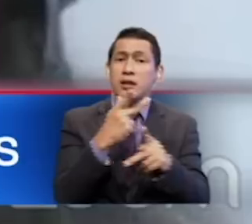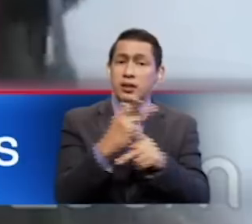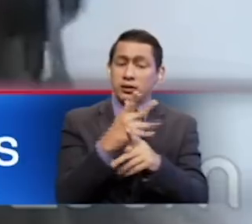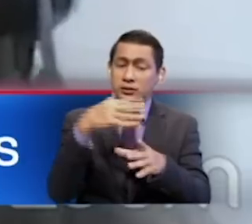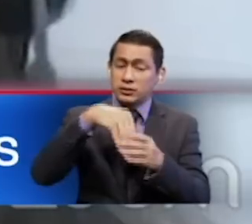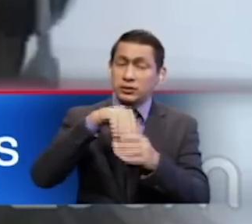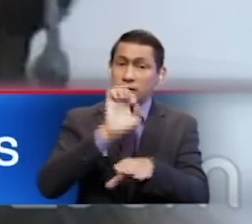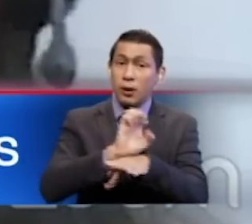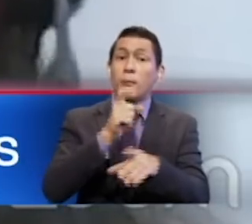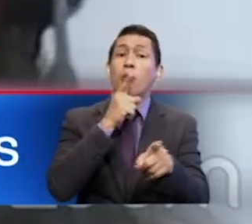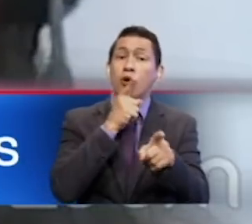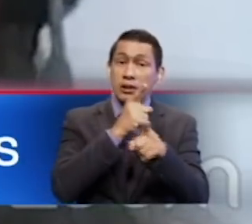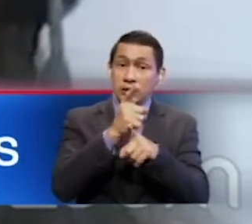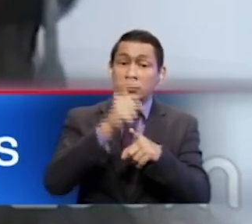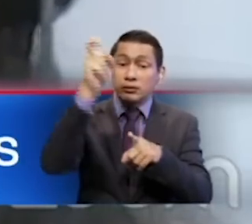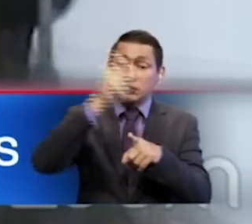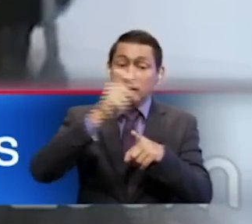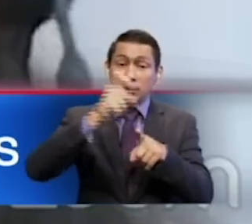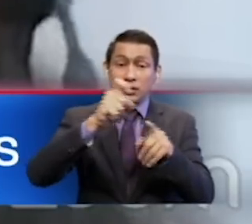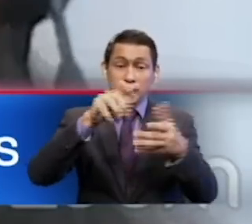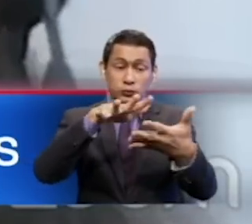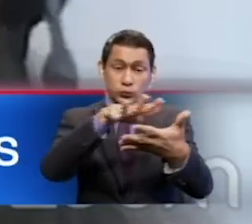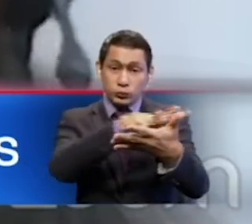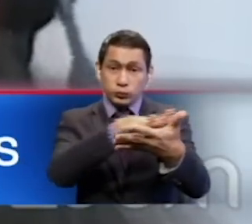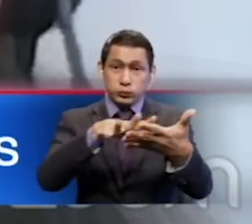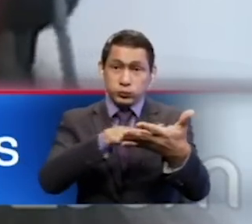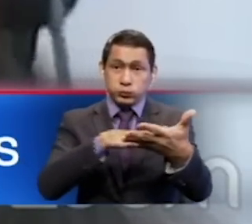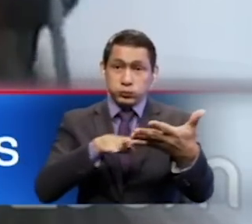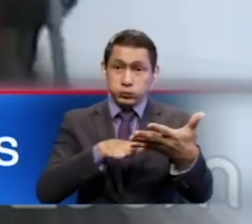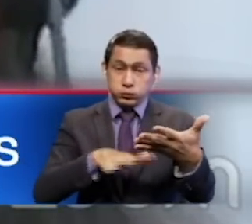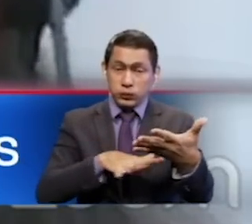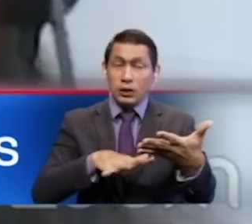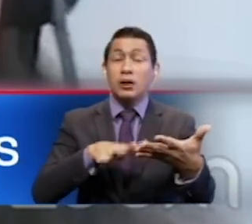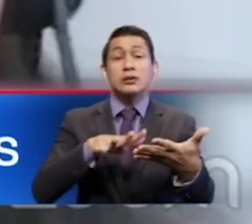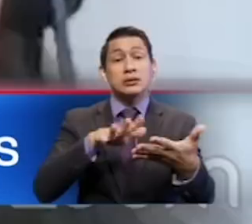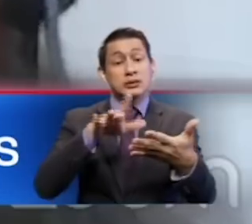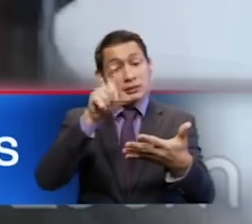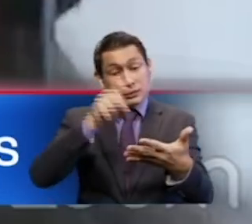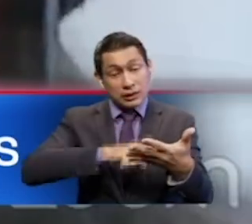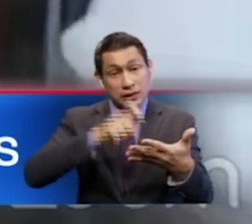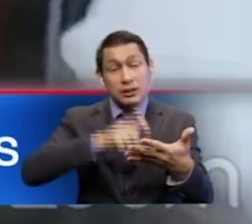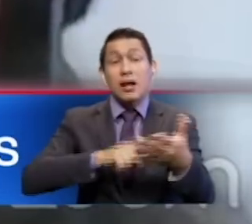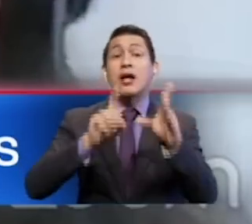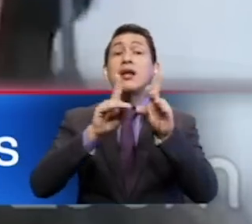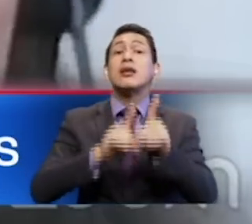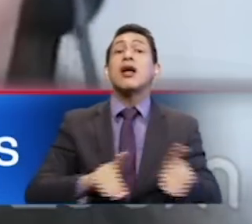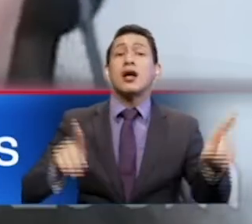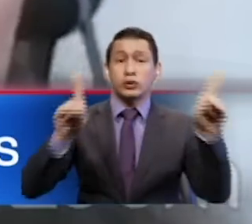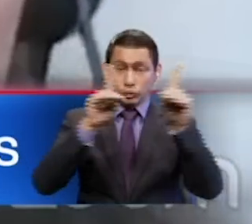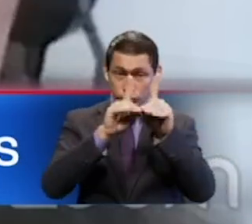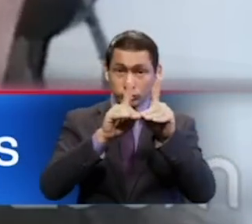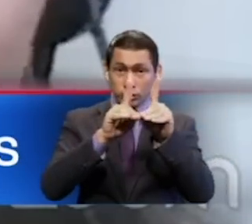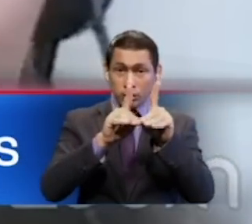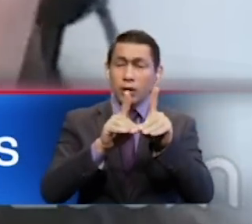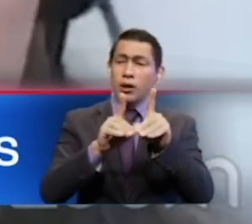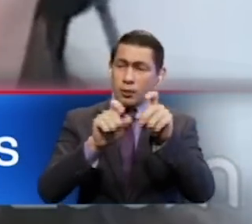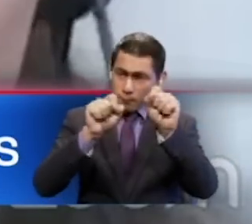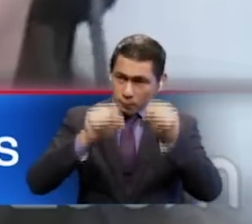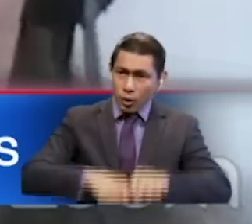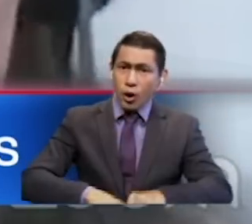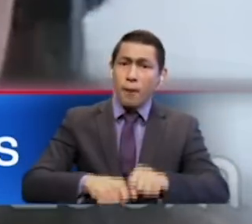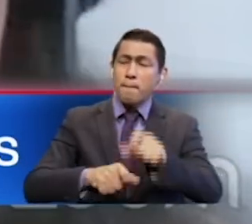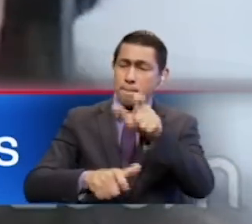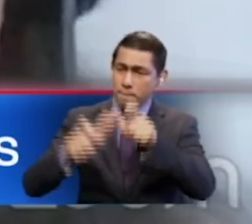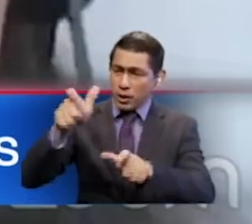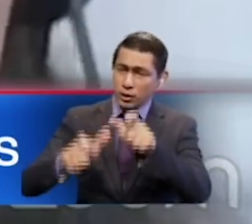el mapeo y debe incluir a toda la población en esa generación de datos, además de distribuir pues esos datos con licencia libre para cualquier